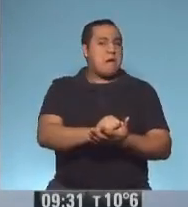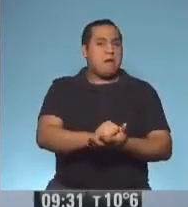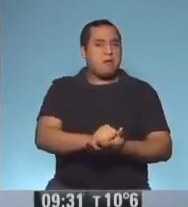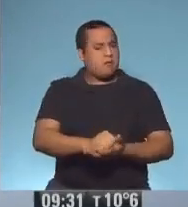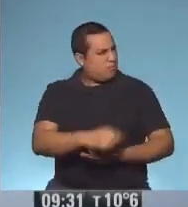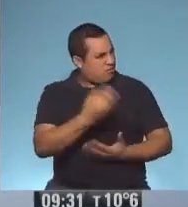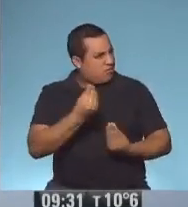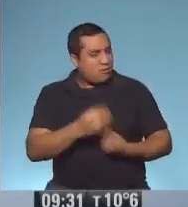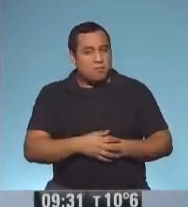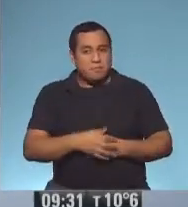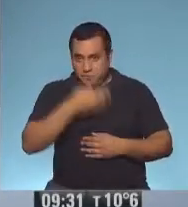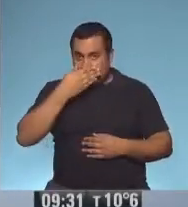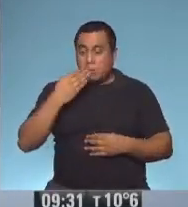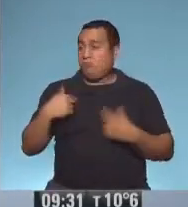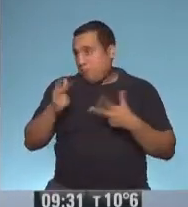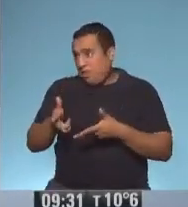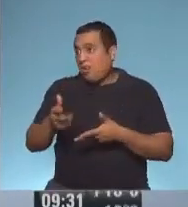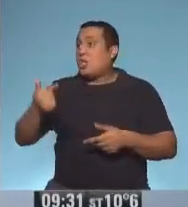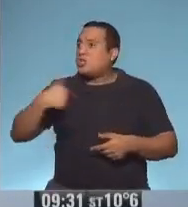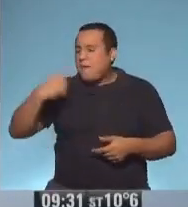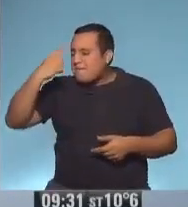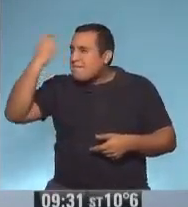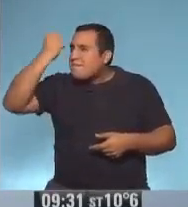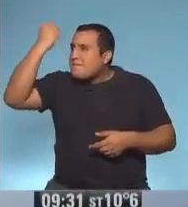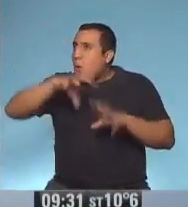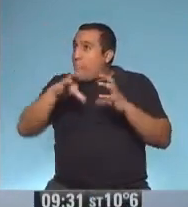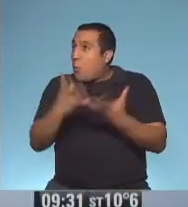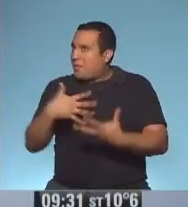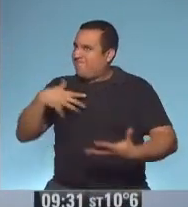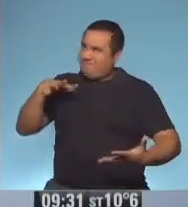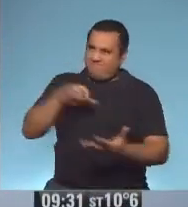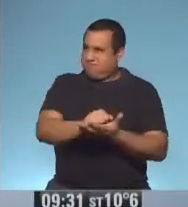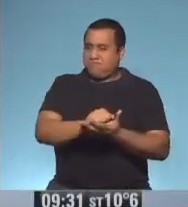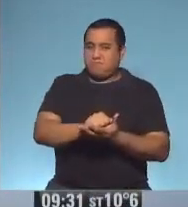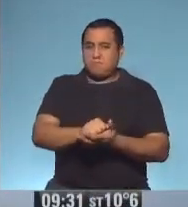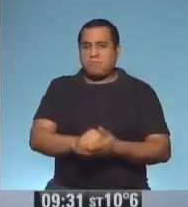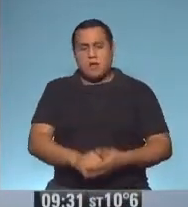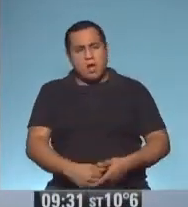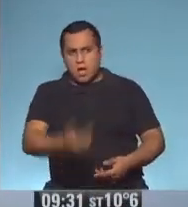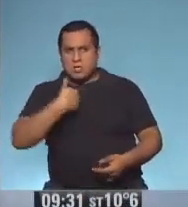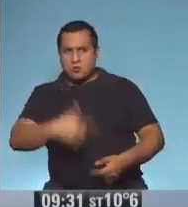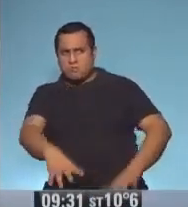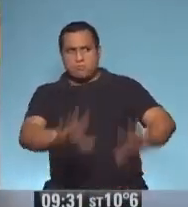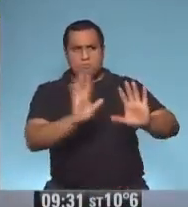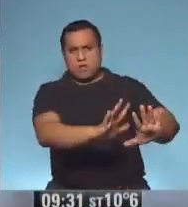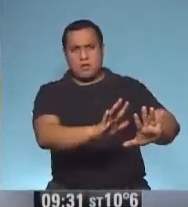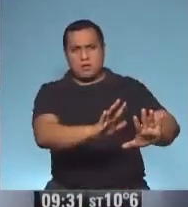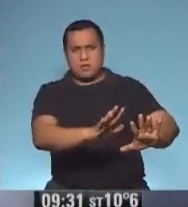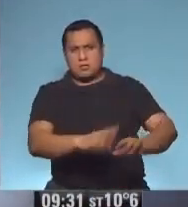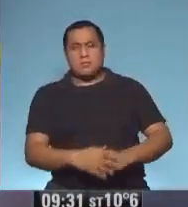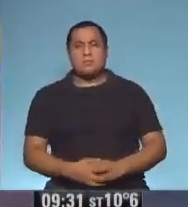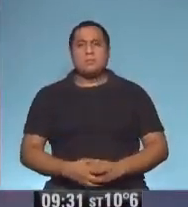¿Perdón? Dije que quiero apoderarme del mundo. Entonces te detendré.